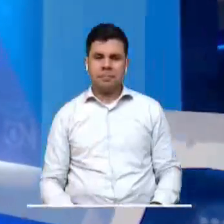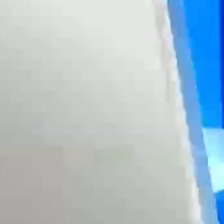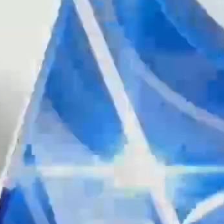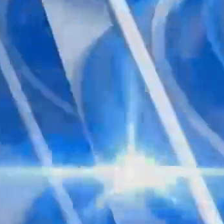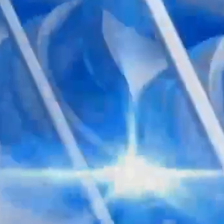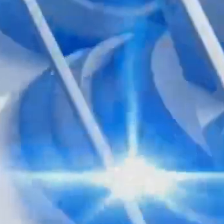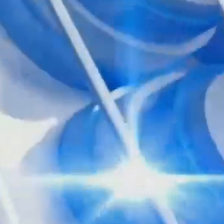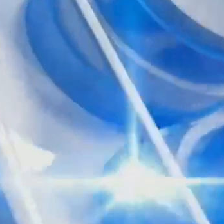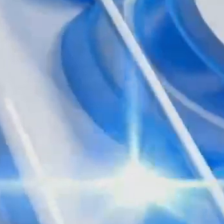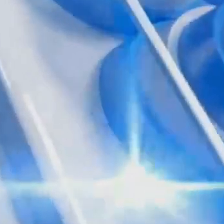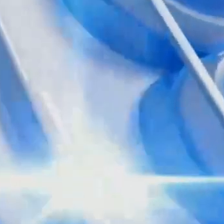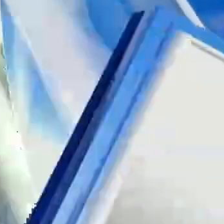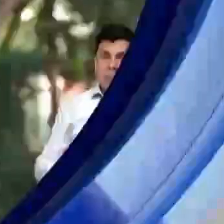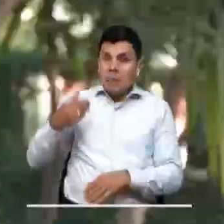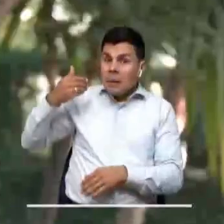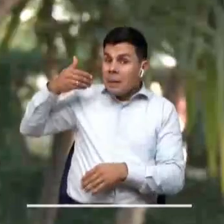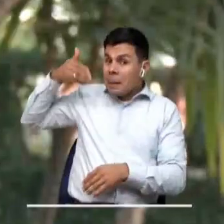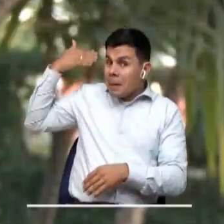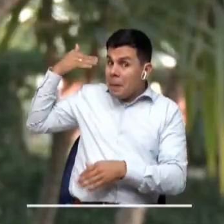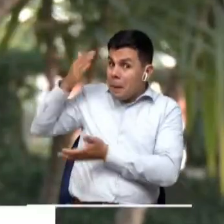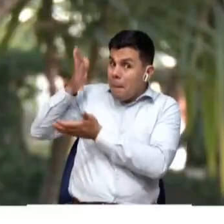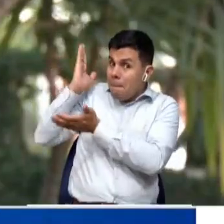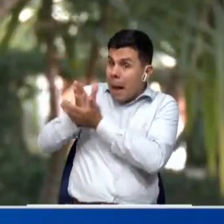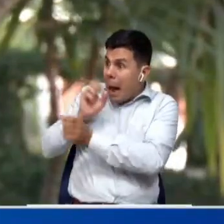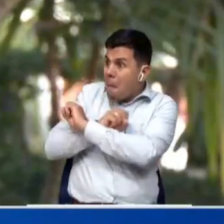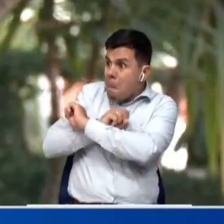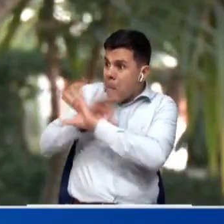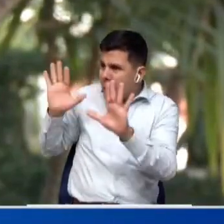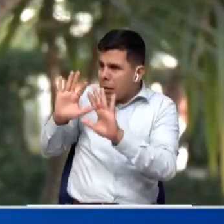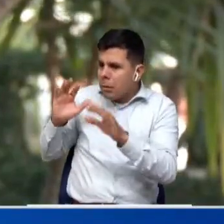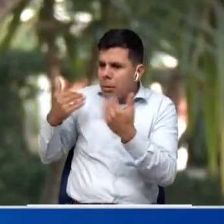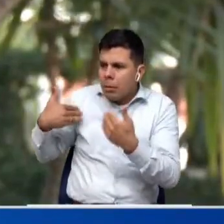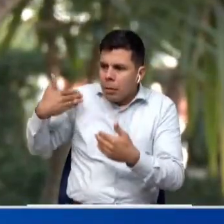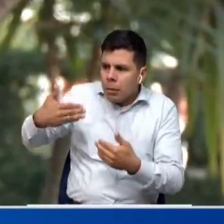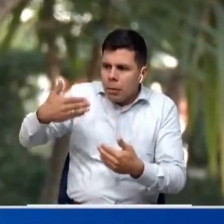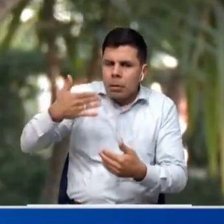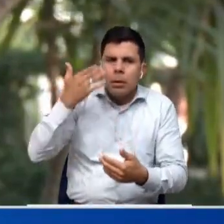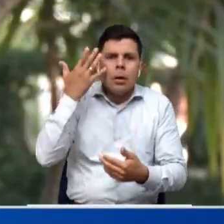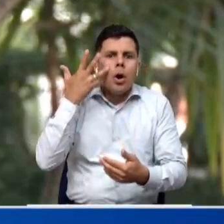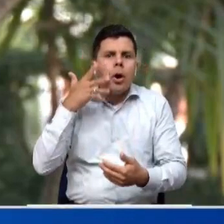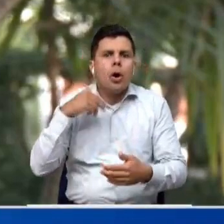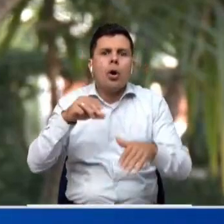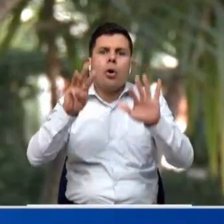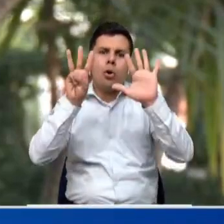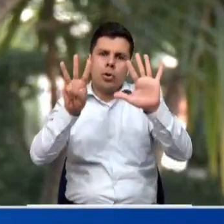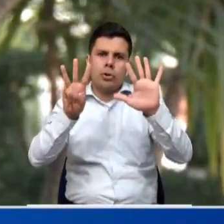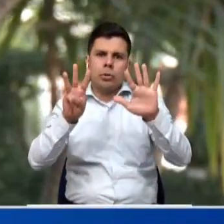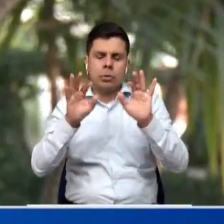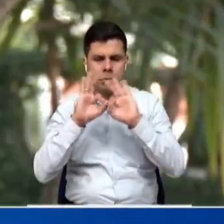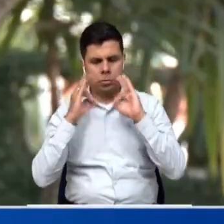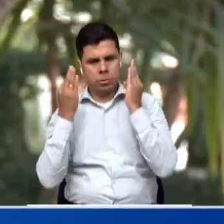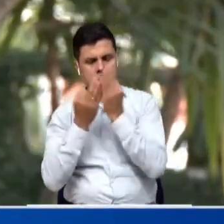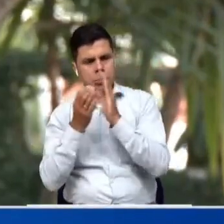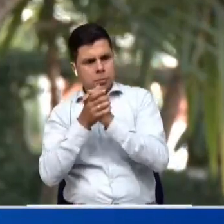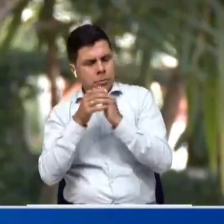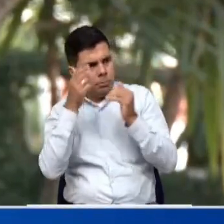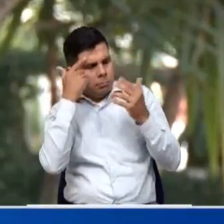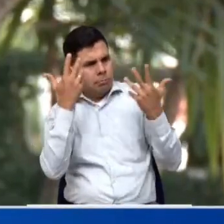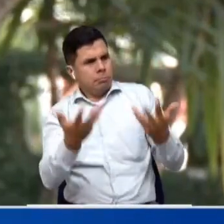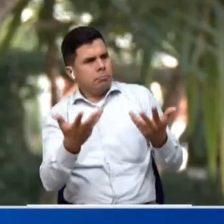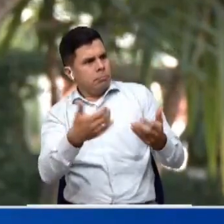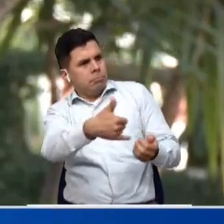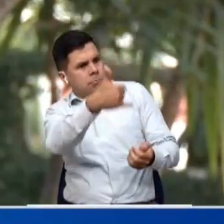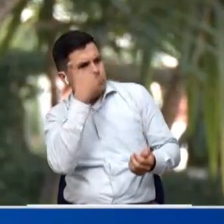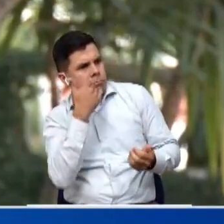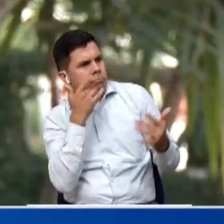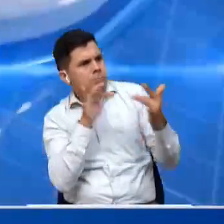se cumplen 8 días de la desaparición de la pequeña de 12 años. Para las autoridades y para la familia es un misterio, porque nada se sabe de